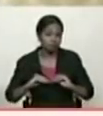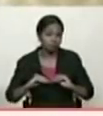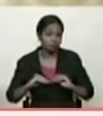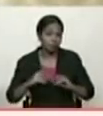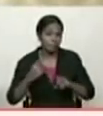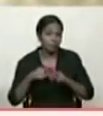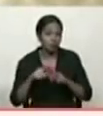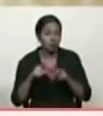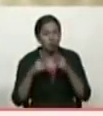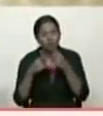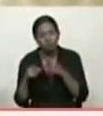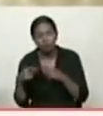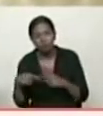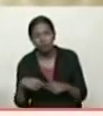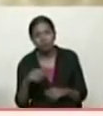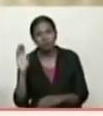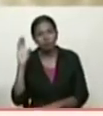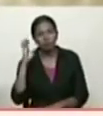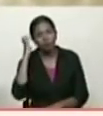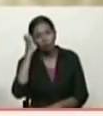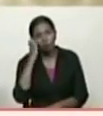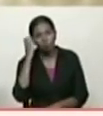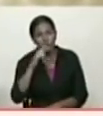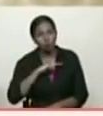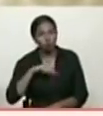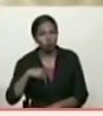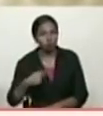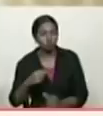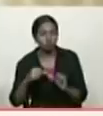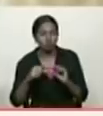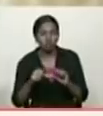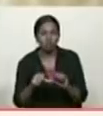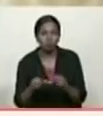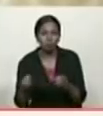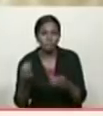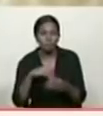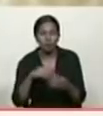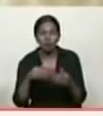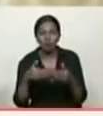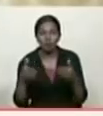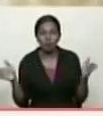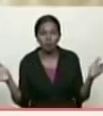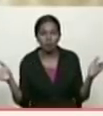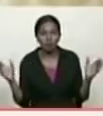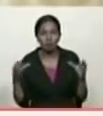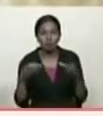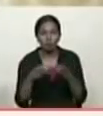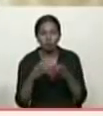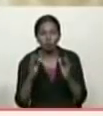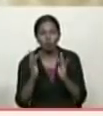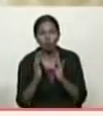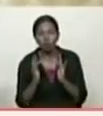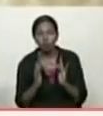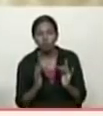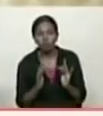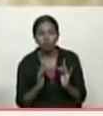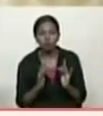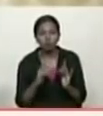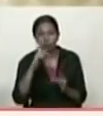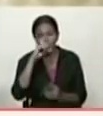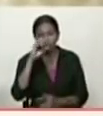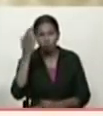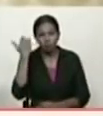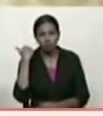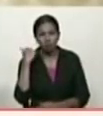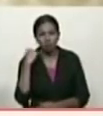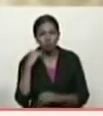con la Europa, con esa vieja Europa, nosotros mantenemos abiertas las puertas para el grupo de contacto. El año pasado,